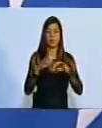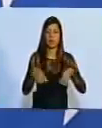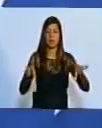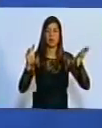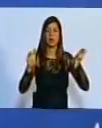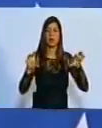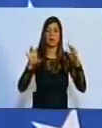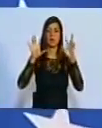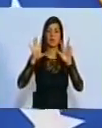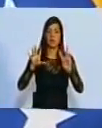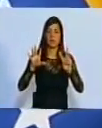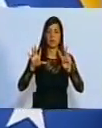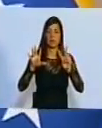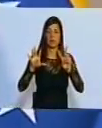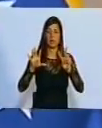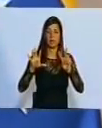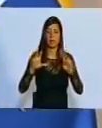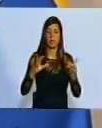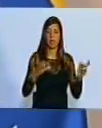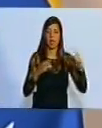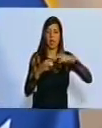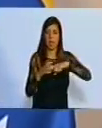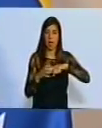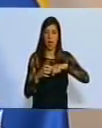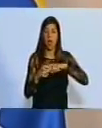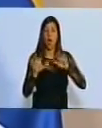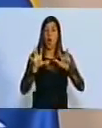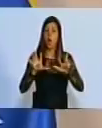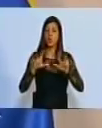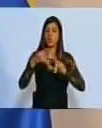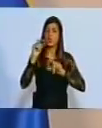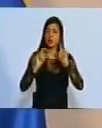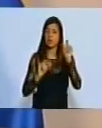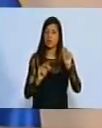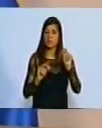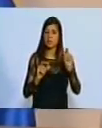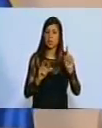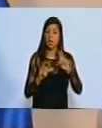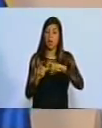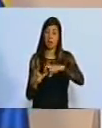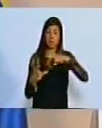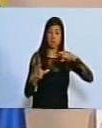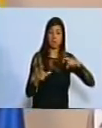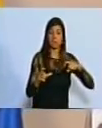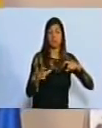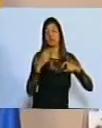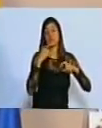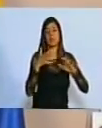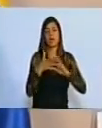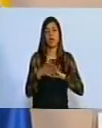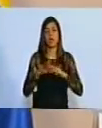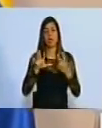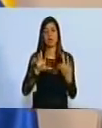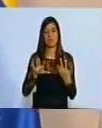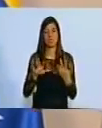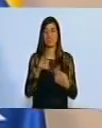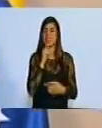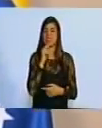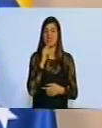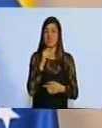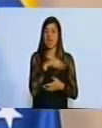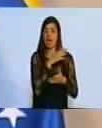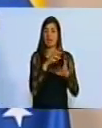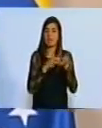7 estrellas y entró con 8 estrellas. ¿Quién le quitó la octava estrella a la bandera de Venezuela? Los